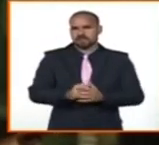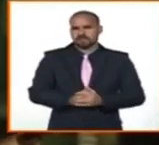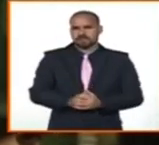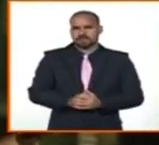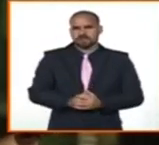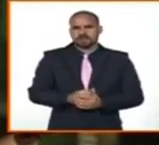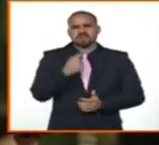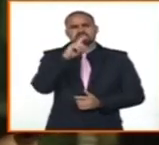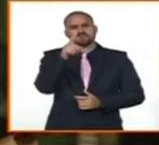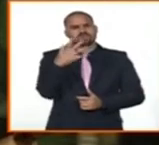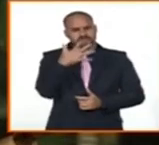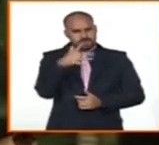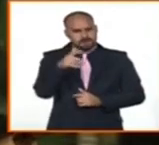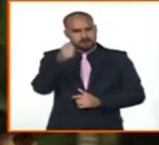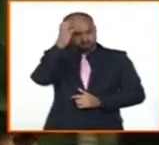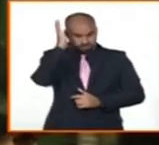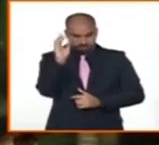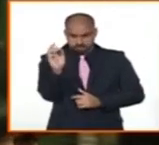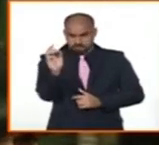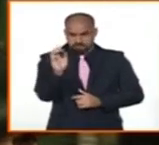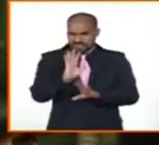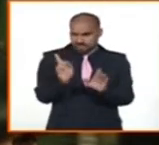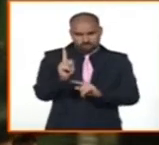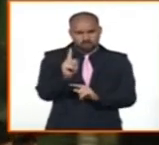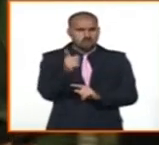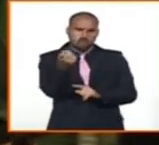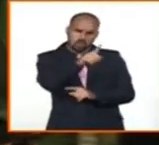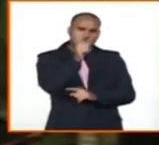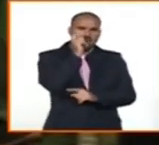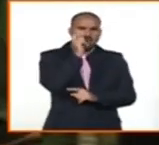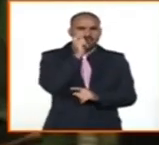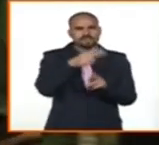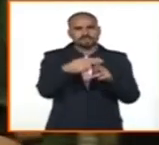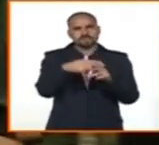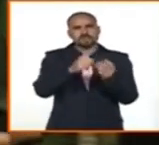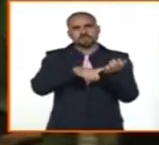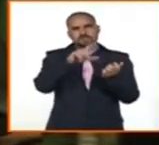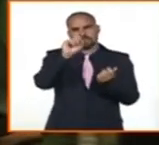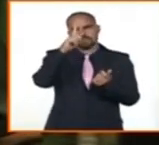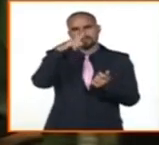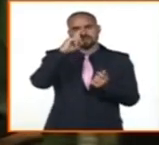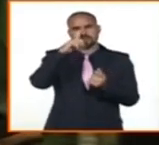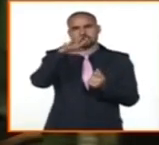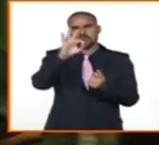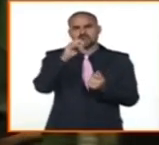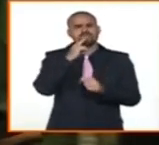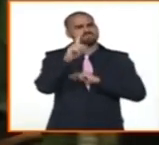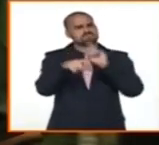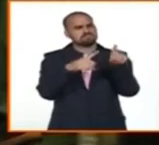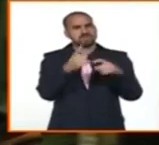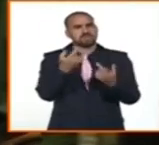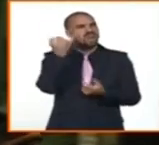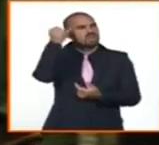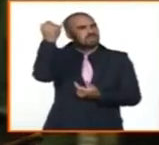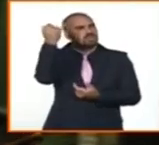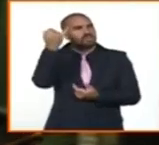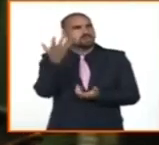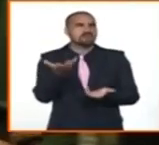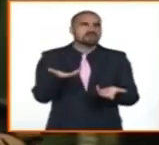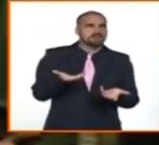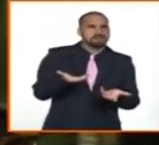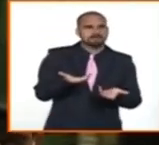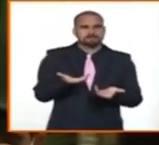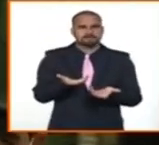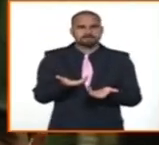Polanco, es ¿dónde está la ideología? ¿Dónde está